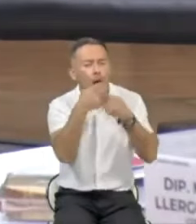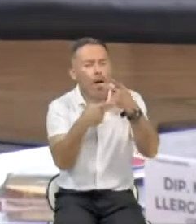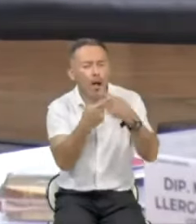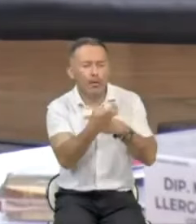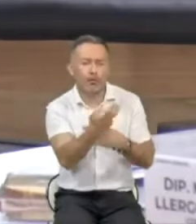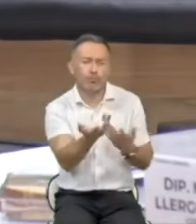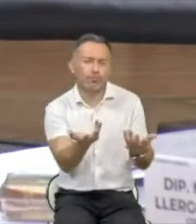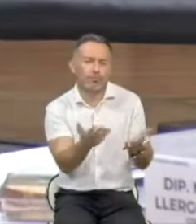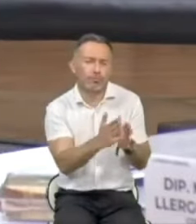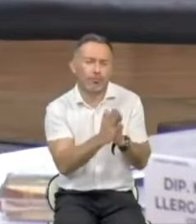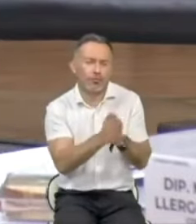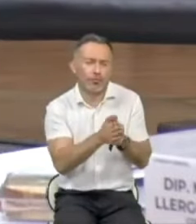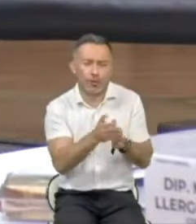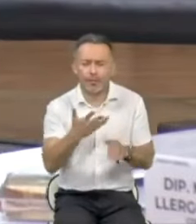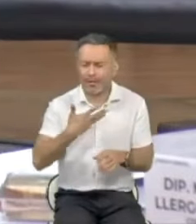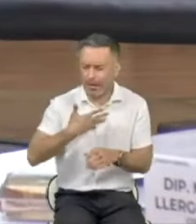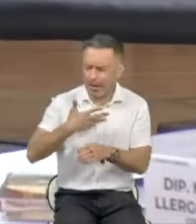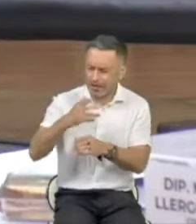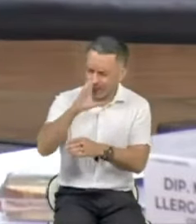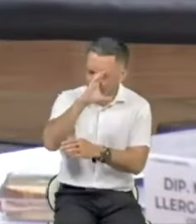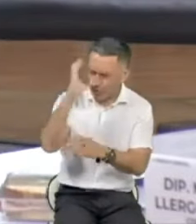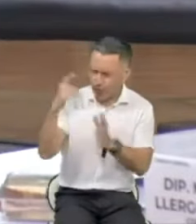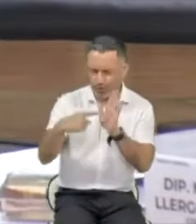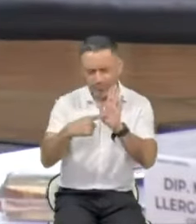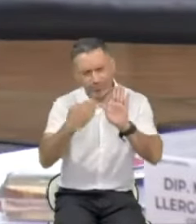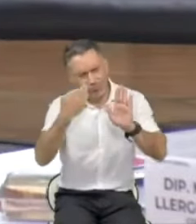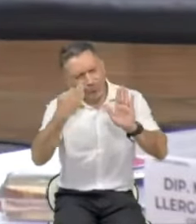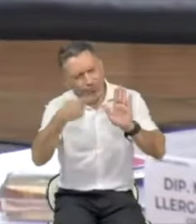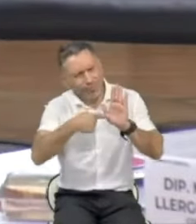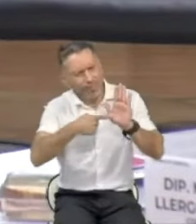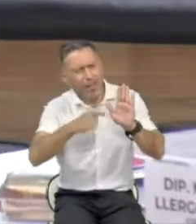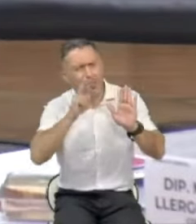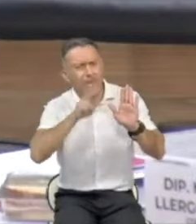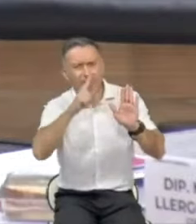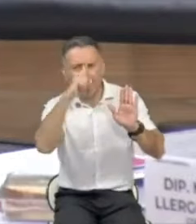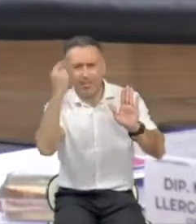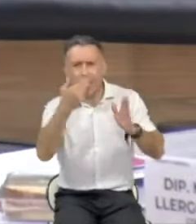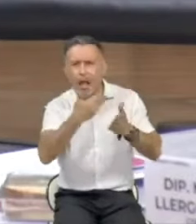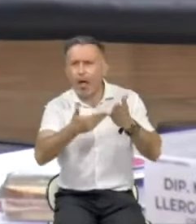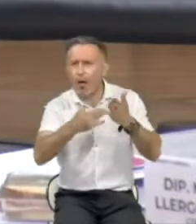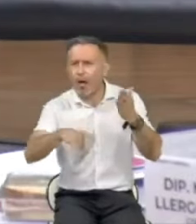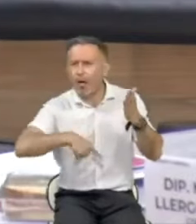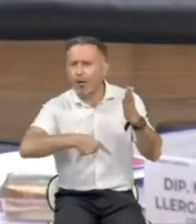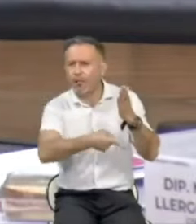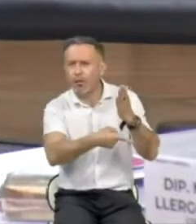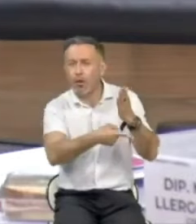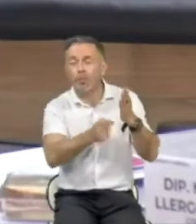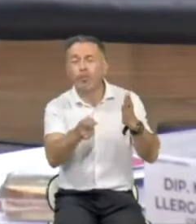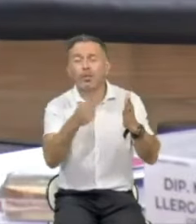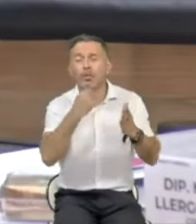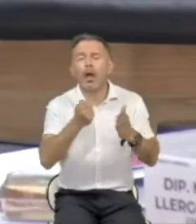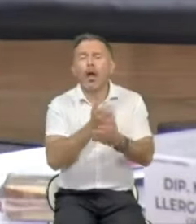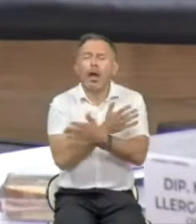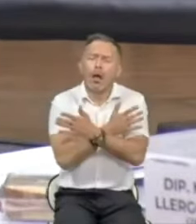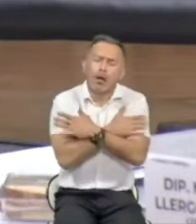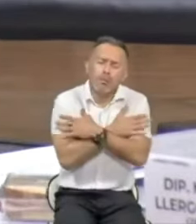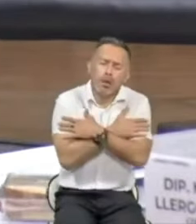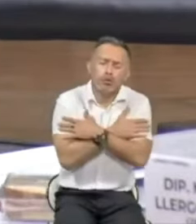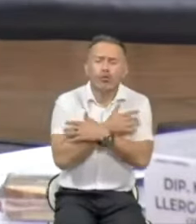detallan claramente y describen claramente la posición actual de este gobierno abrazos no